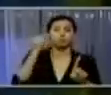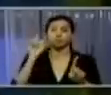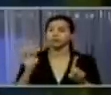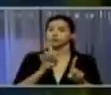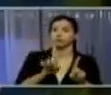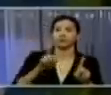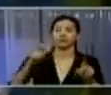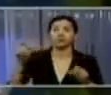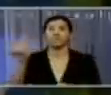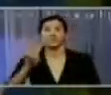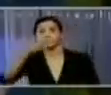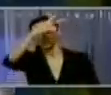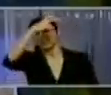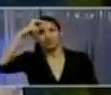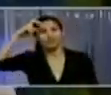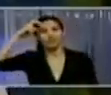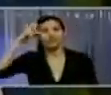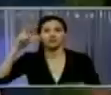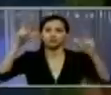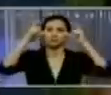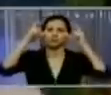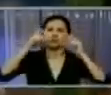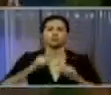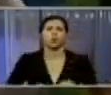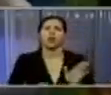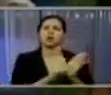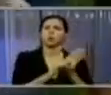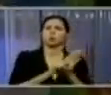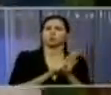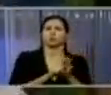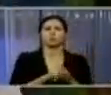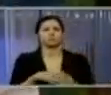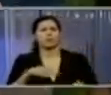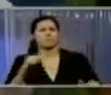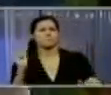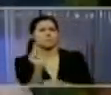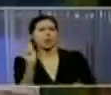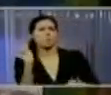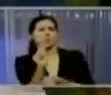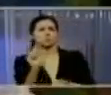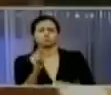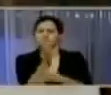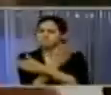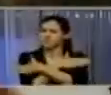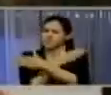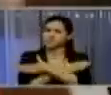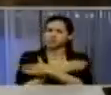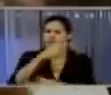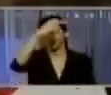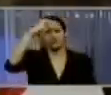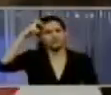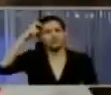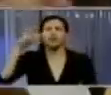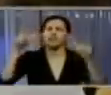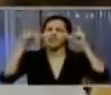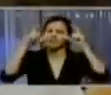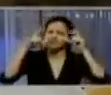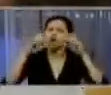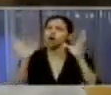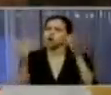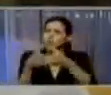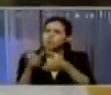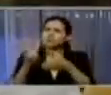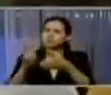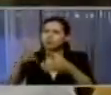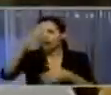el escudo y la espada a decir la verdad de Venezuela. La felicito desde aquí a todo el equipo de la